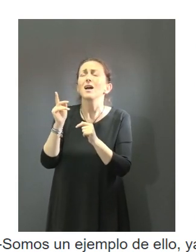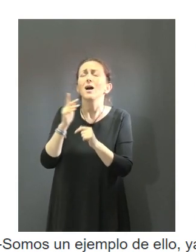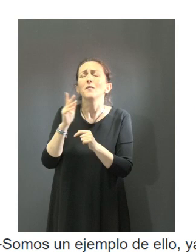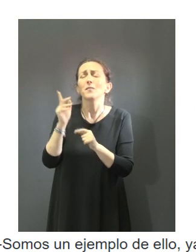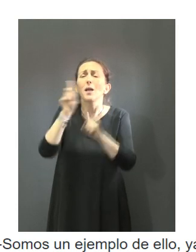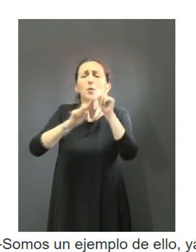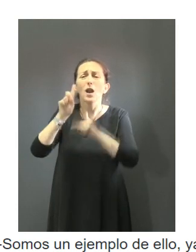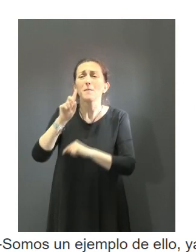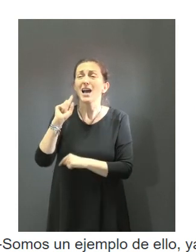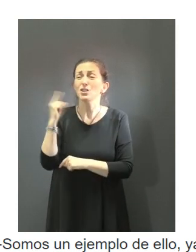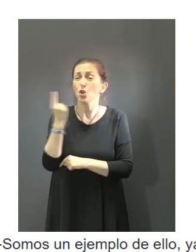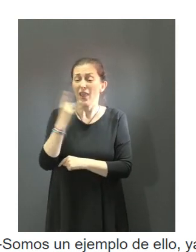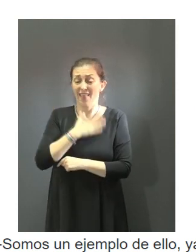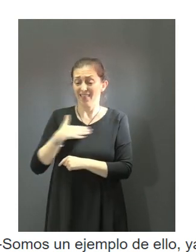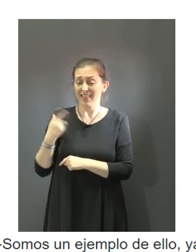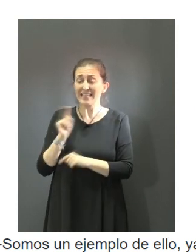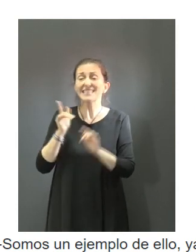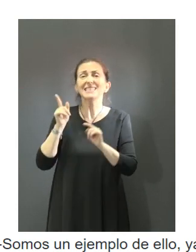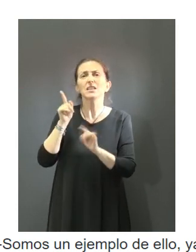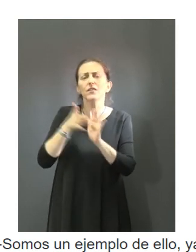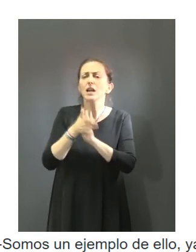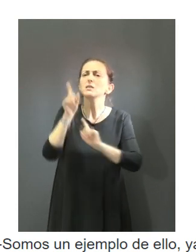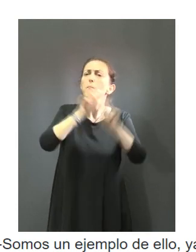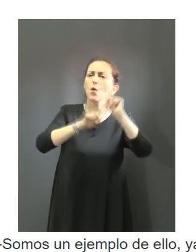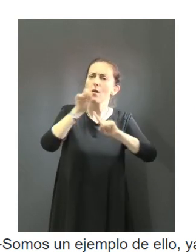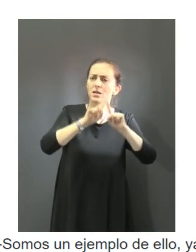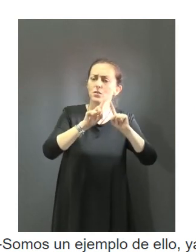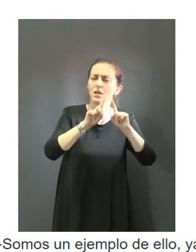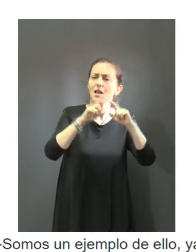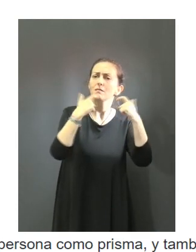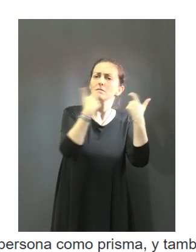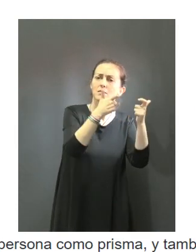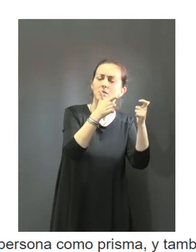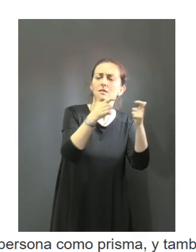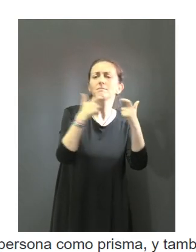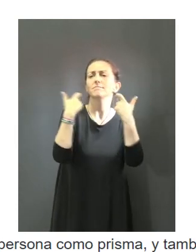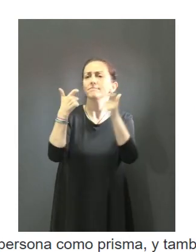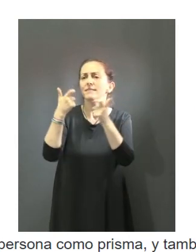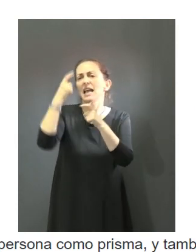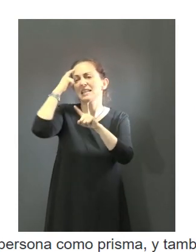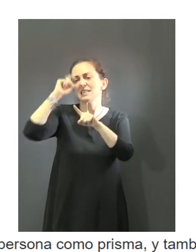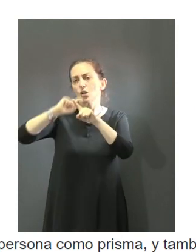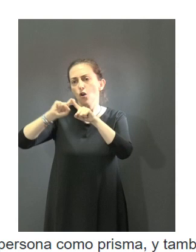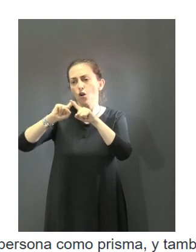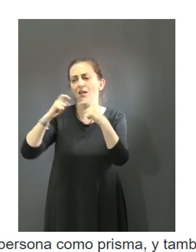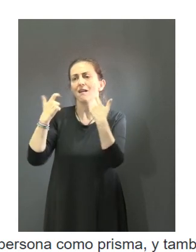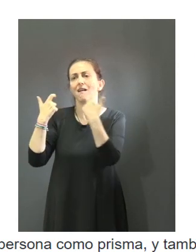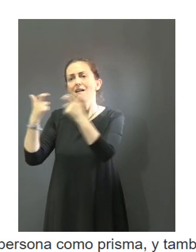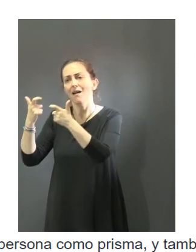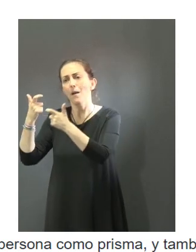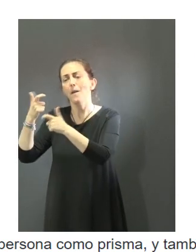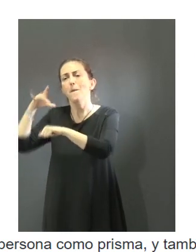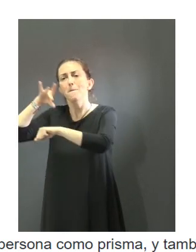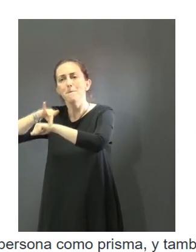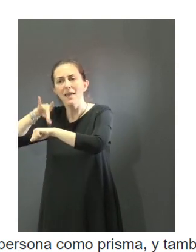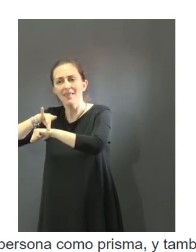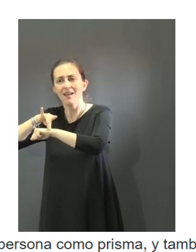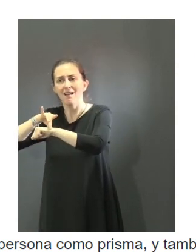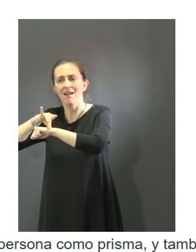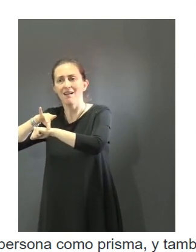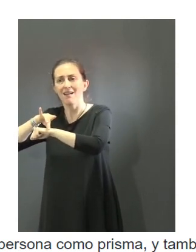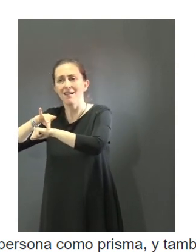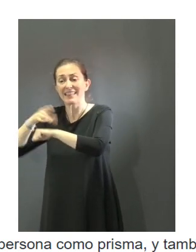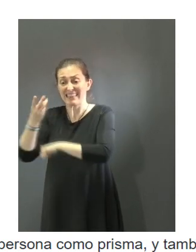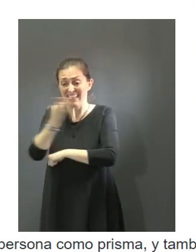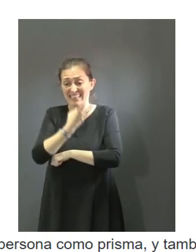no deseada es una parte social, una parte psicológica, una parte también médica. Entonces hay